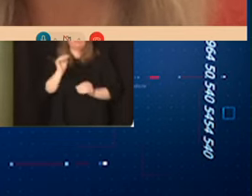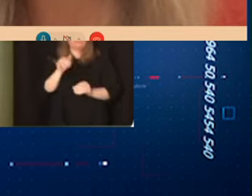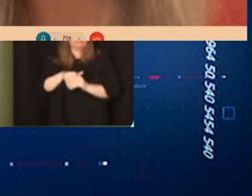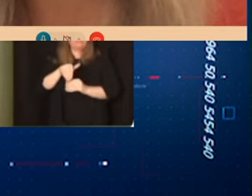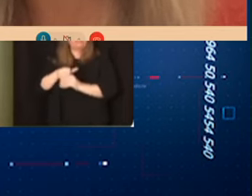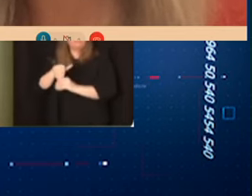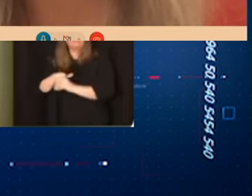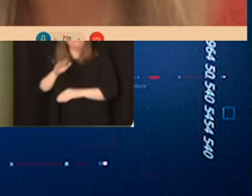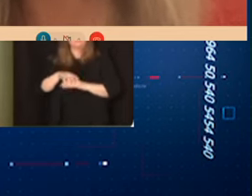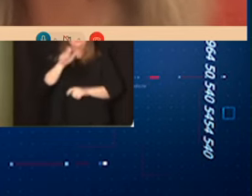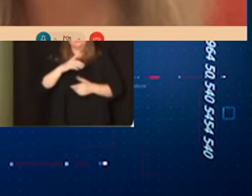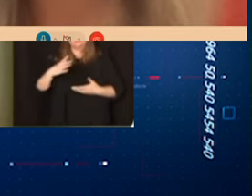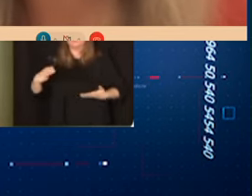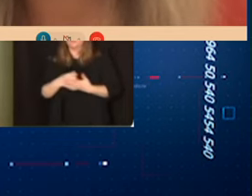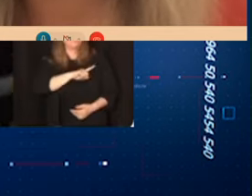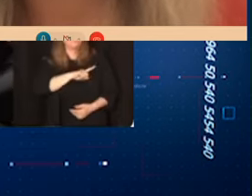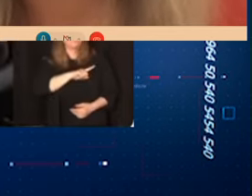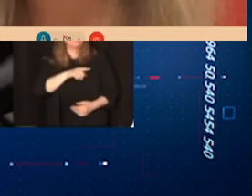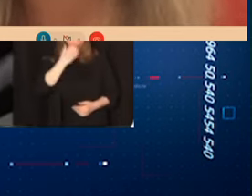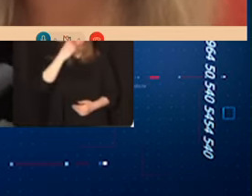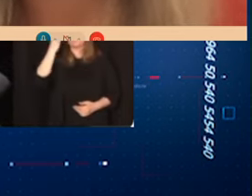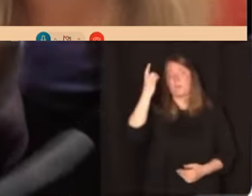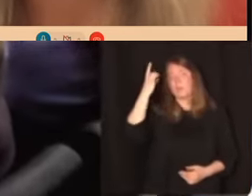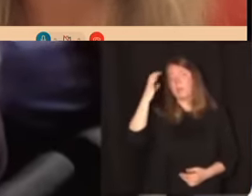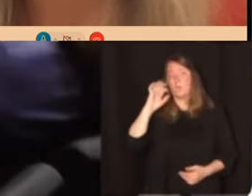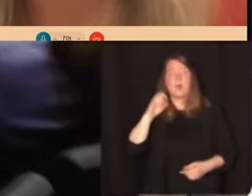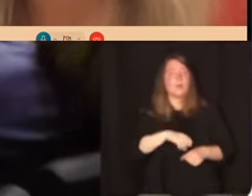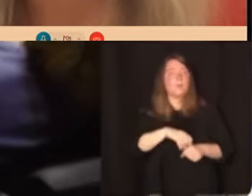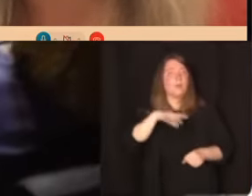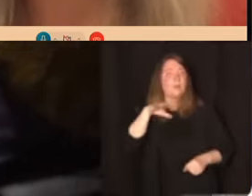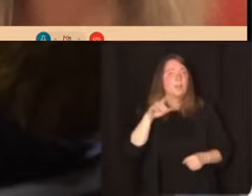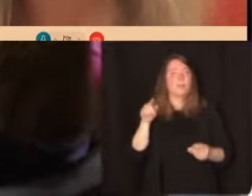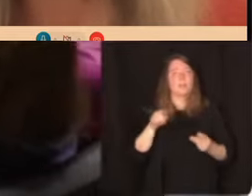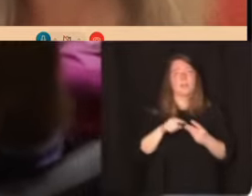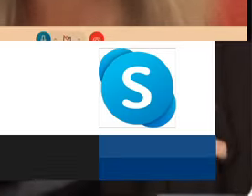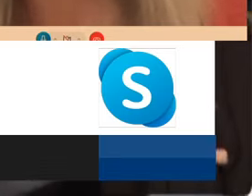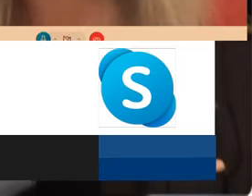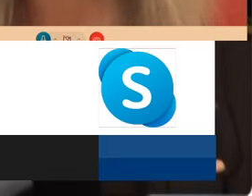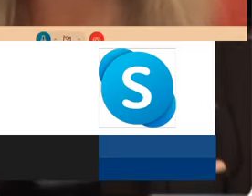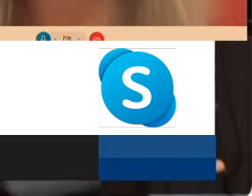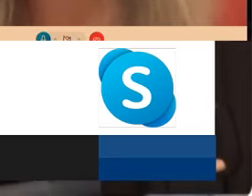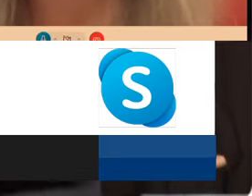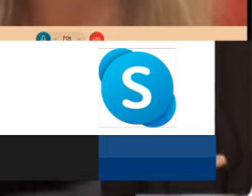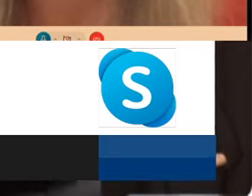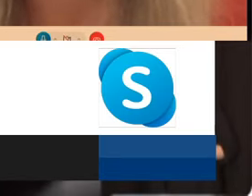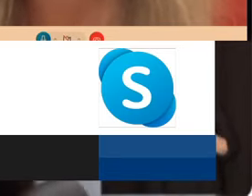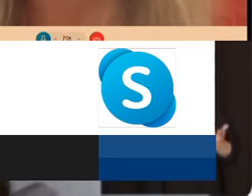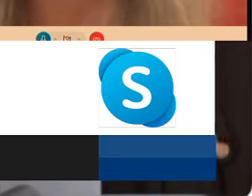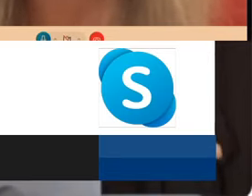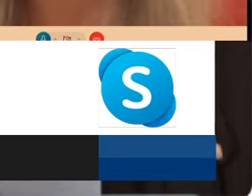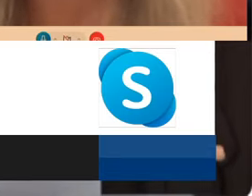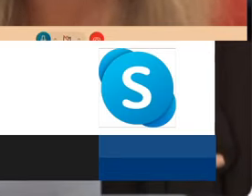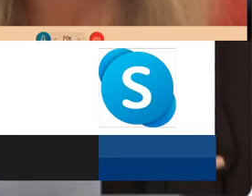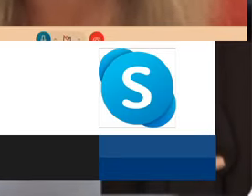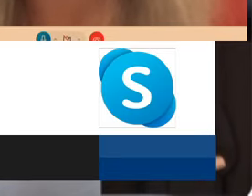franquista. Pues es un escenario que seguro que Moncloa tiene esta noche sobre la mesa, pero no solo por este resultado de esta